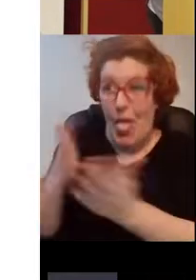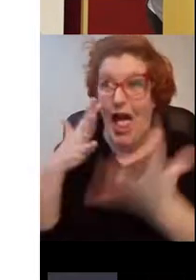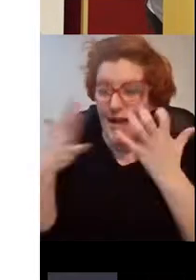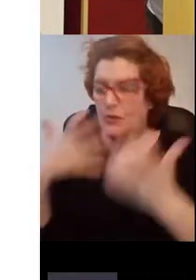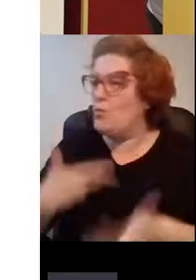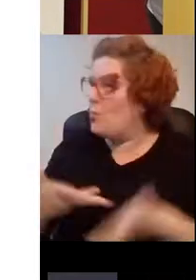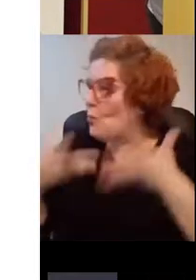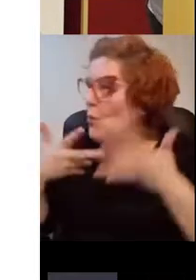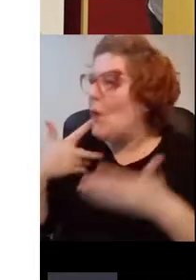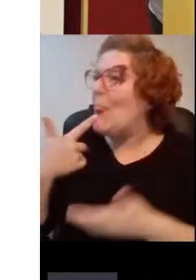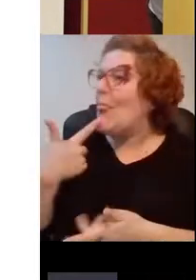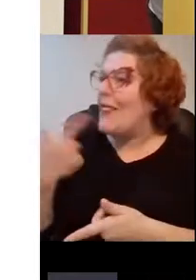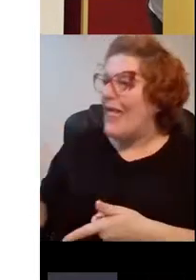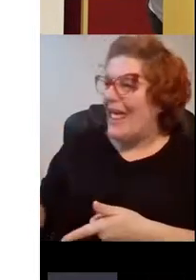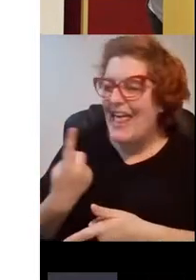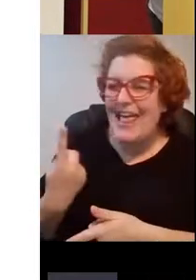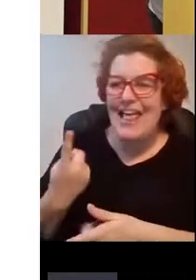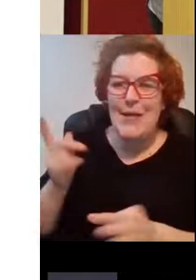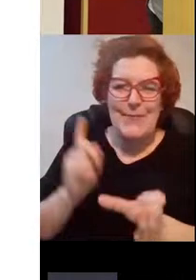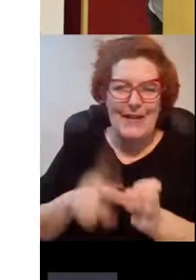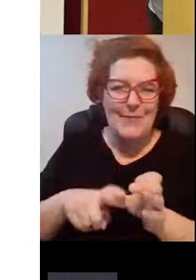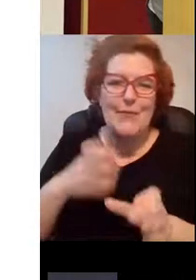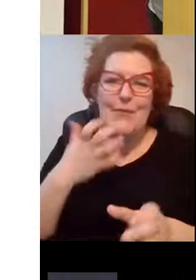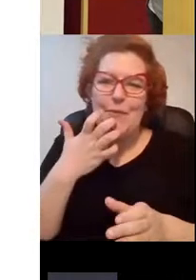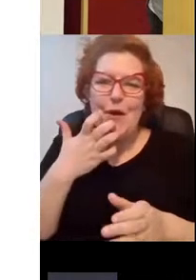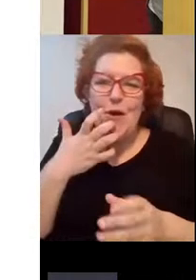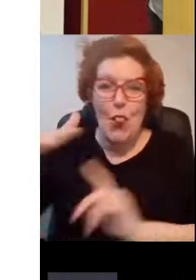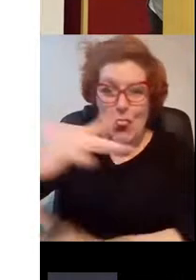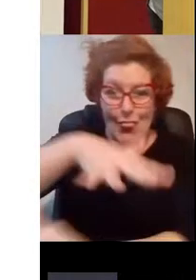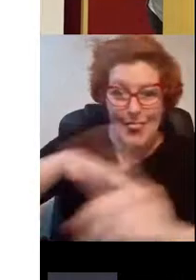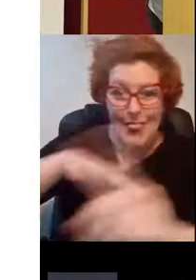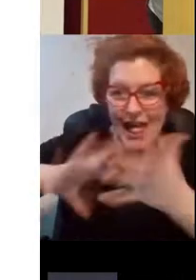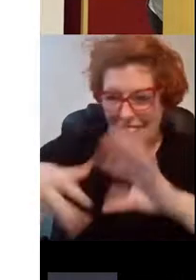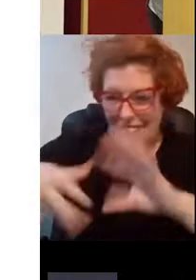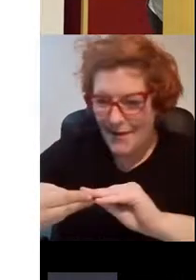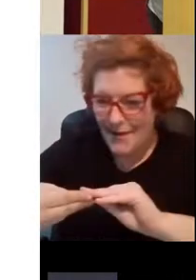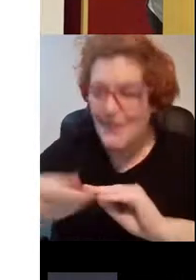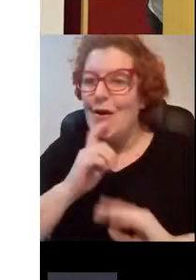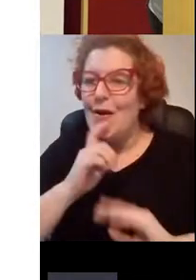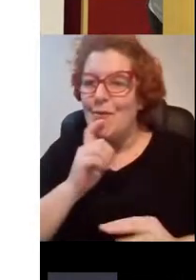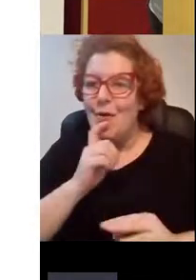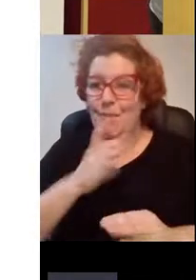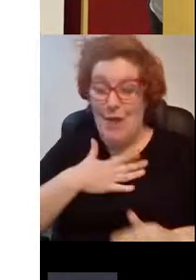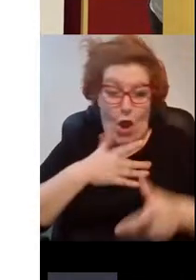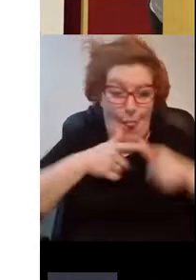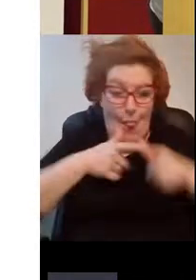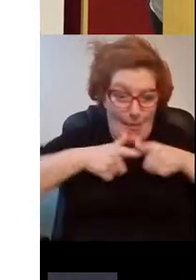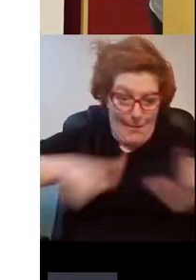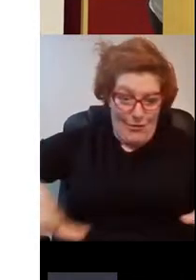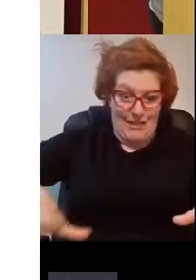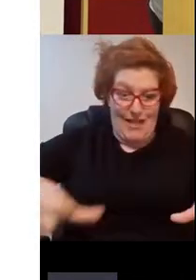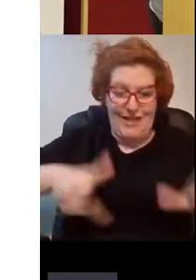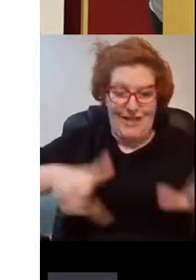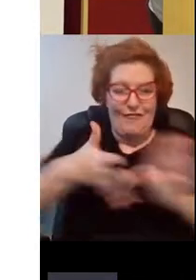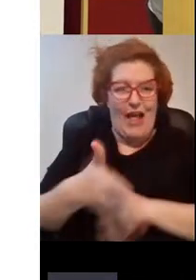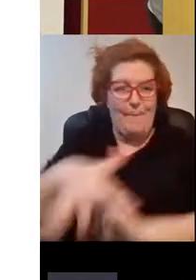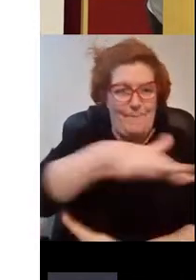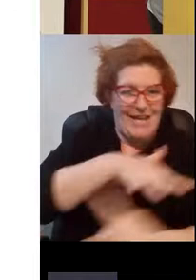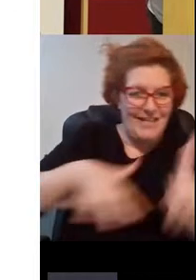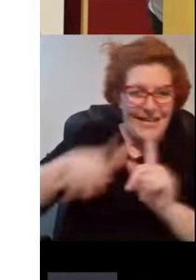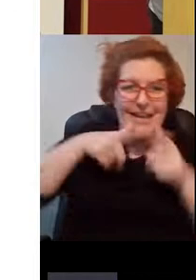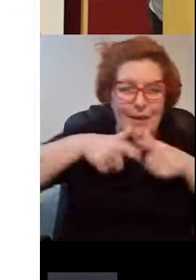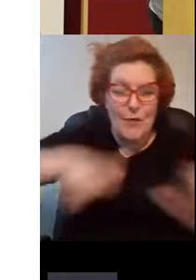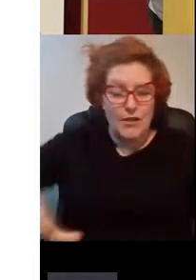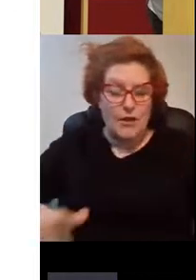encantado, ¿no?, también de las intervenciones, por ejemplo, en el paisaje. En la rama de lingüística, el paisaje lingüístico ofrece, por ejemplo,